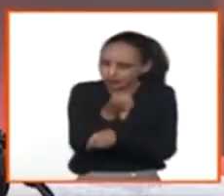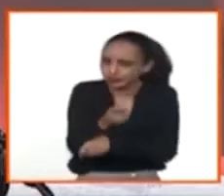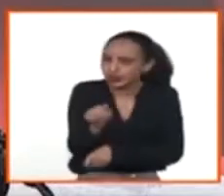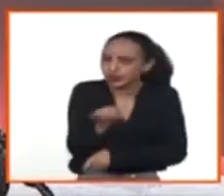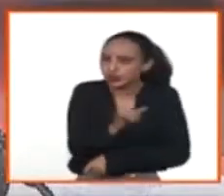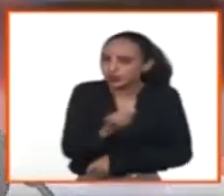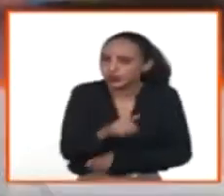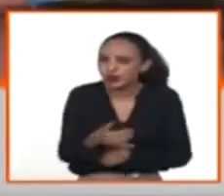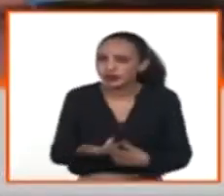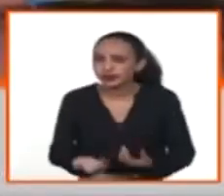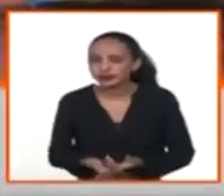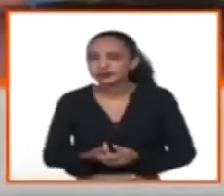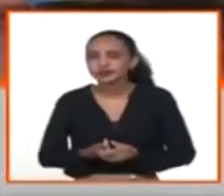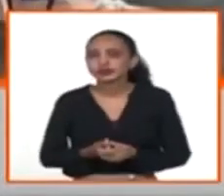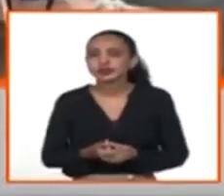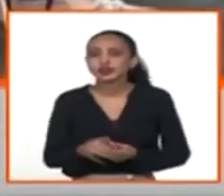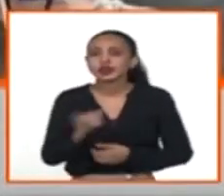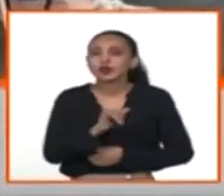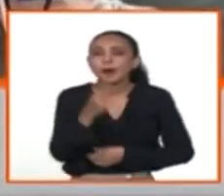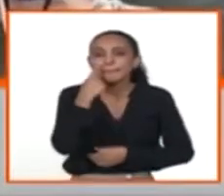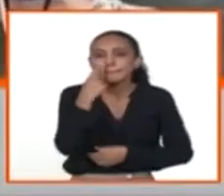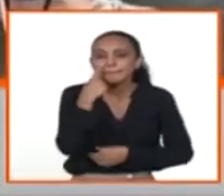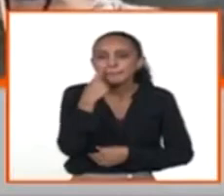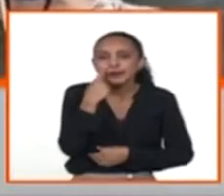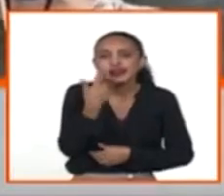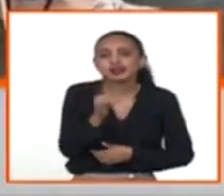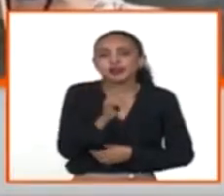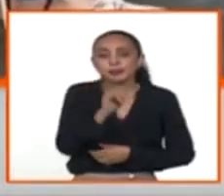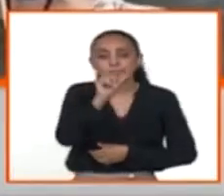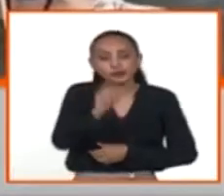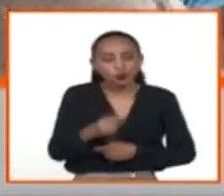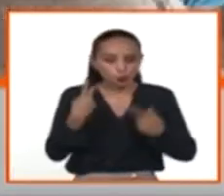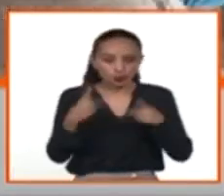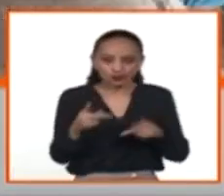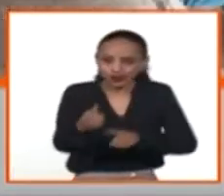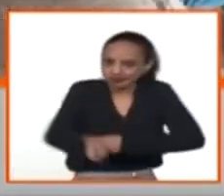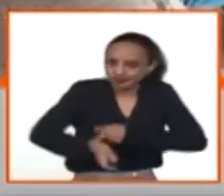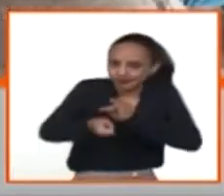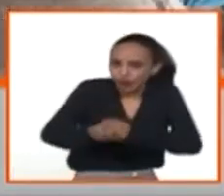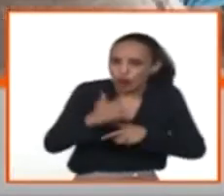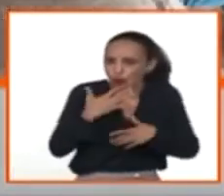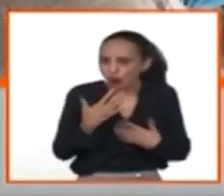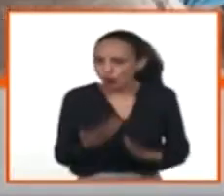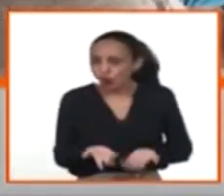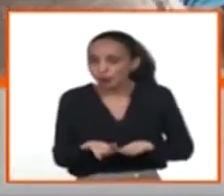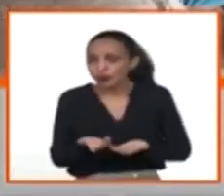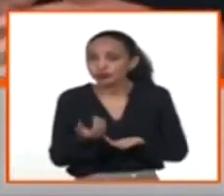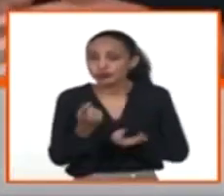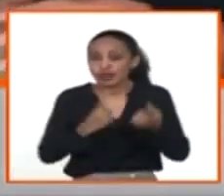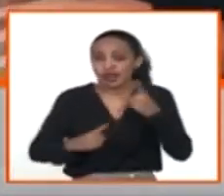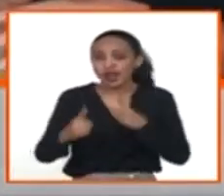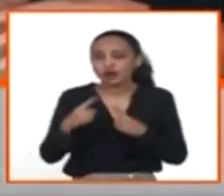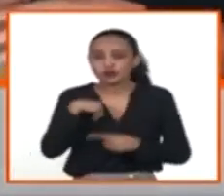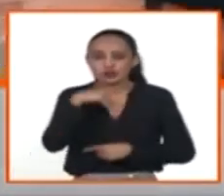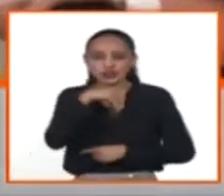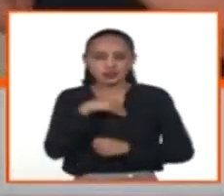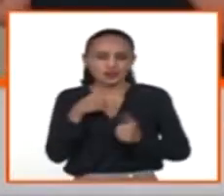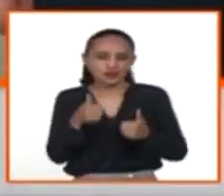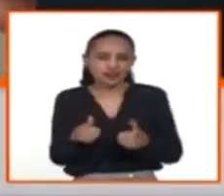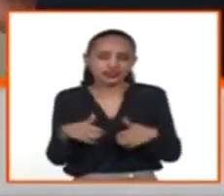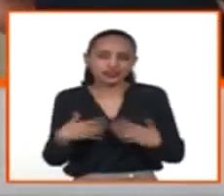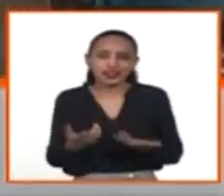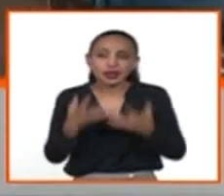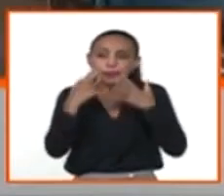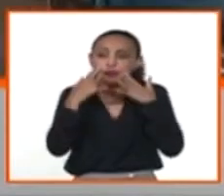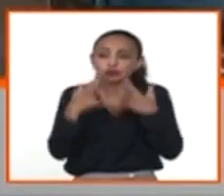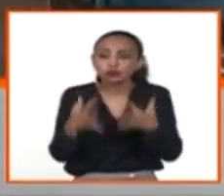la formación profesional, justamente porque ellos reconocen, y es algo que por supuesto nos llena de mucha satisfacción, la importancia que tienen los